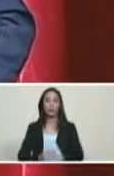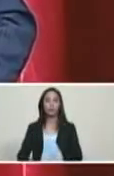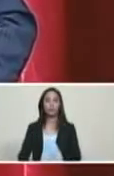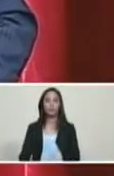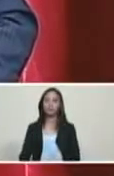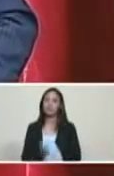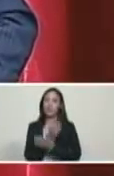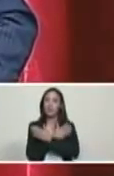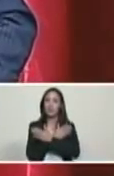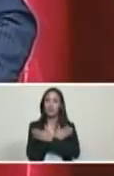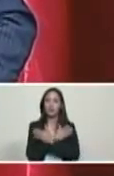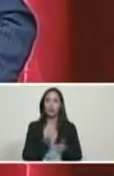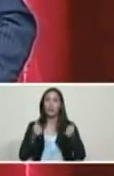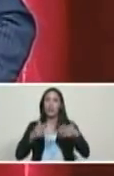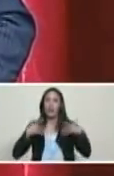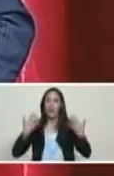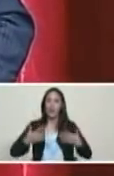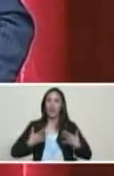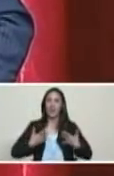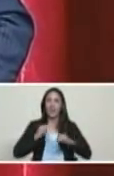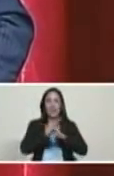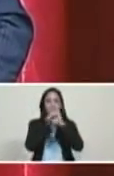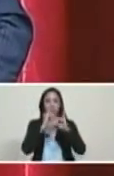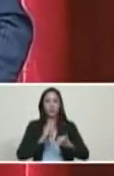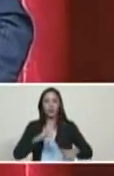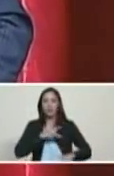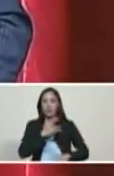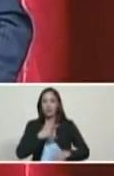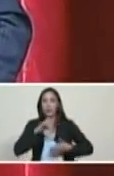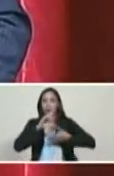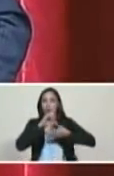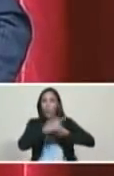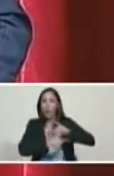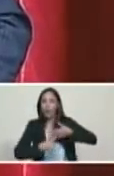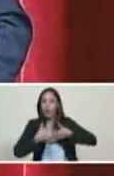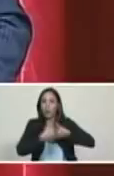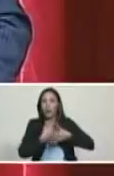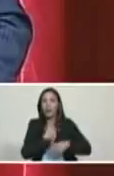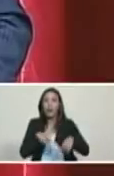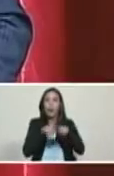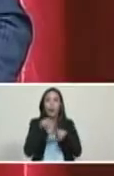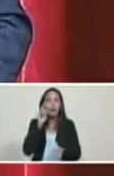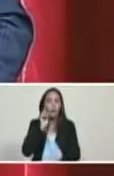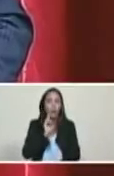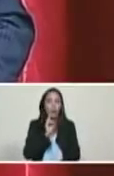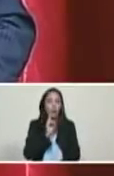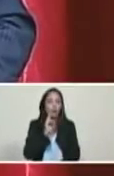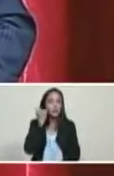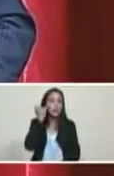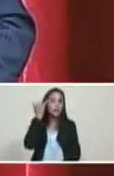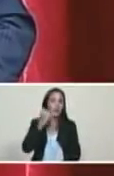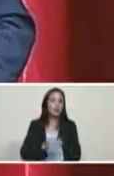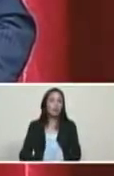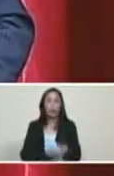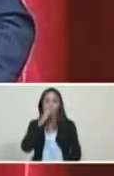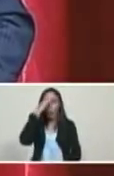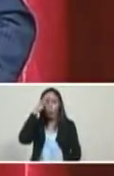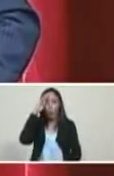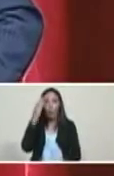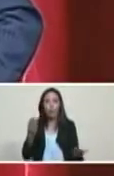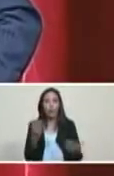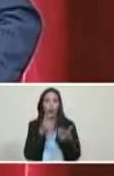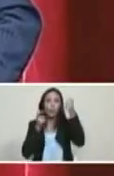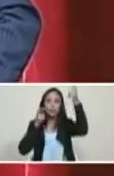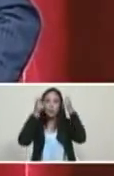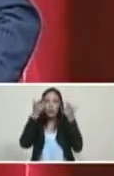Qué felicidad hemos sentido como latinoamericanos, como bolivarianos, como martianos, como chavistas que